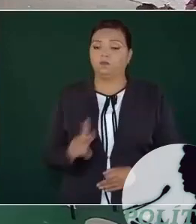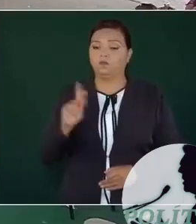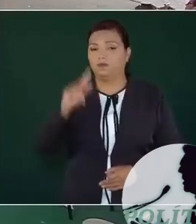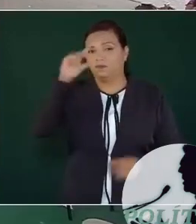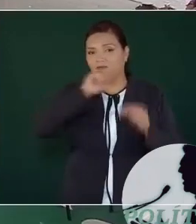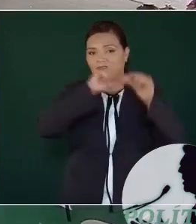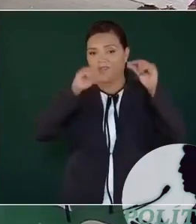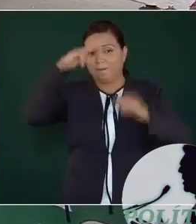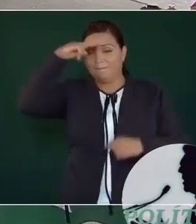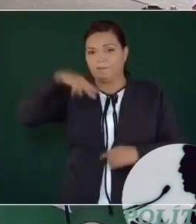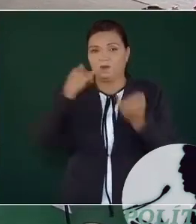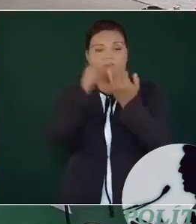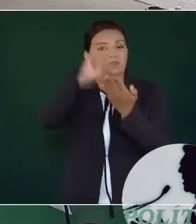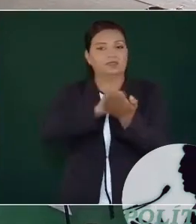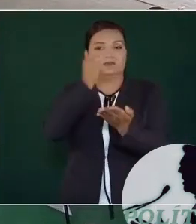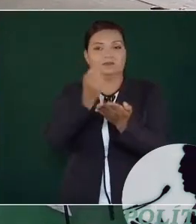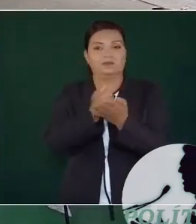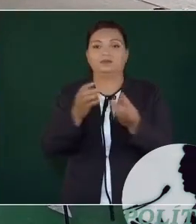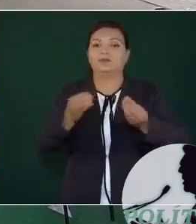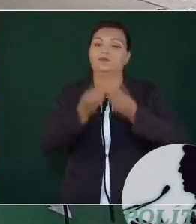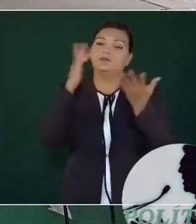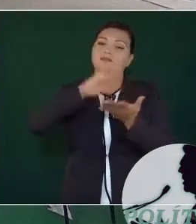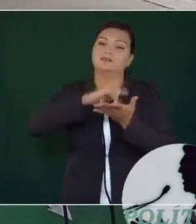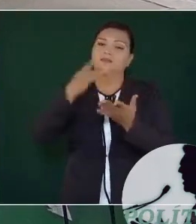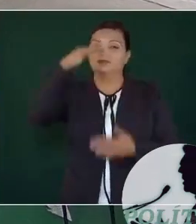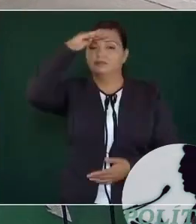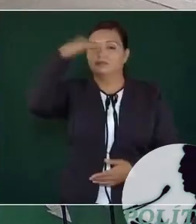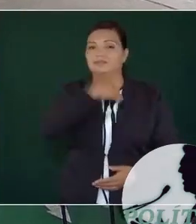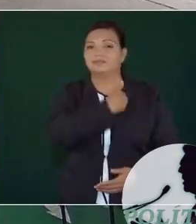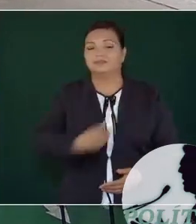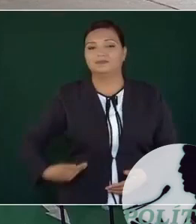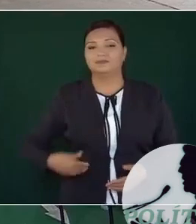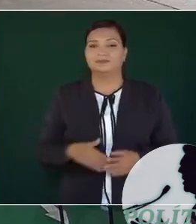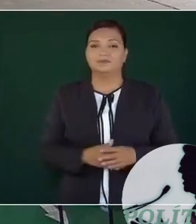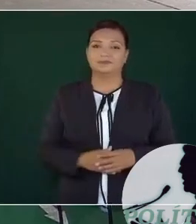pueblo de Tamaulipas. Muchas gracias, señor presidente.